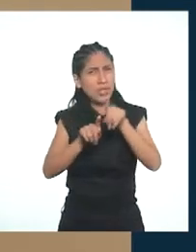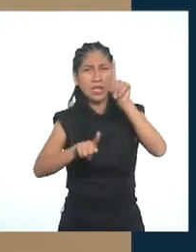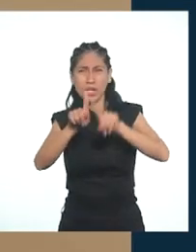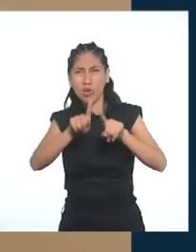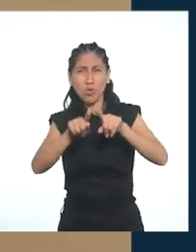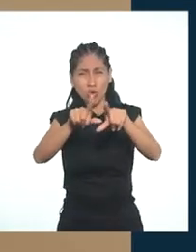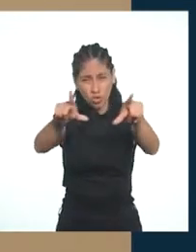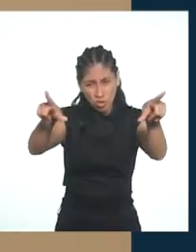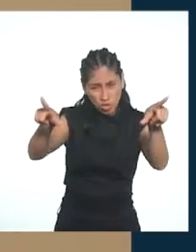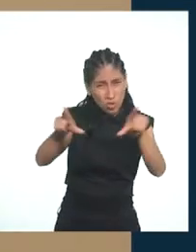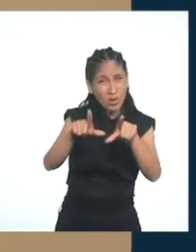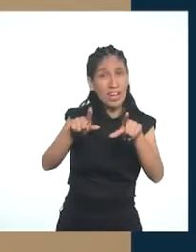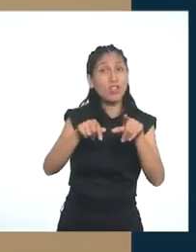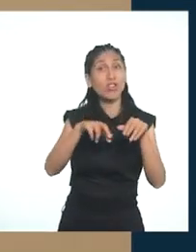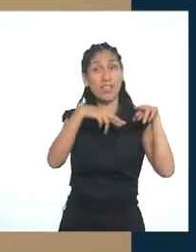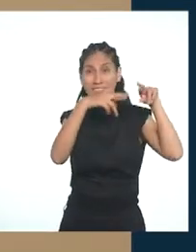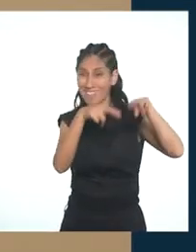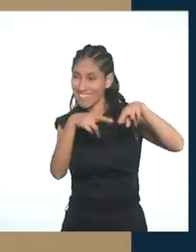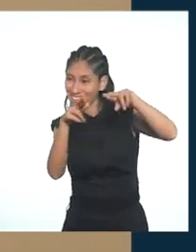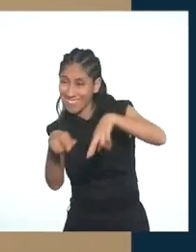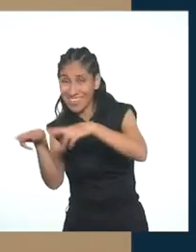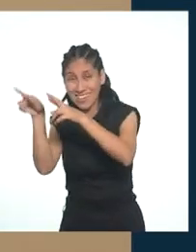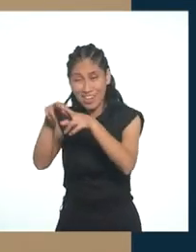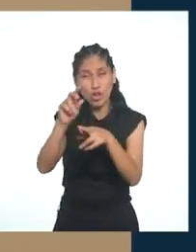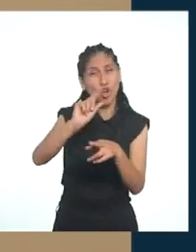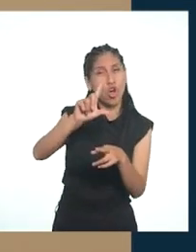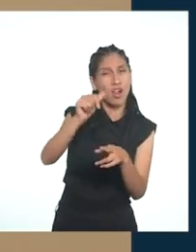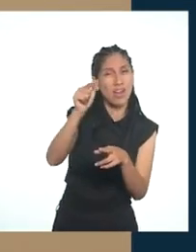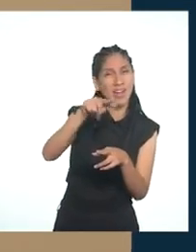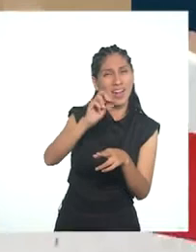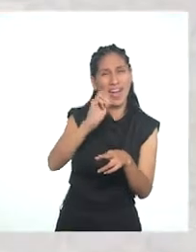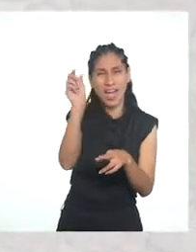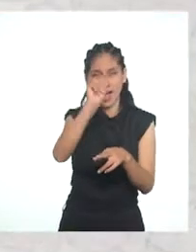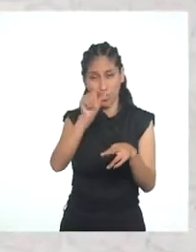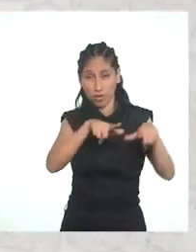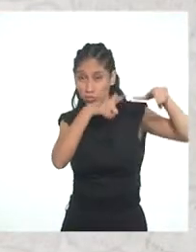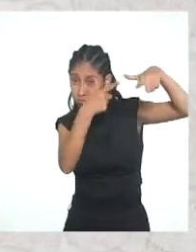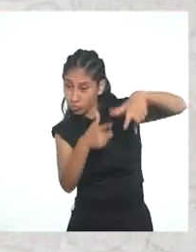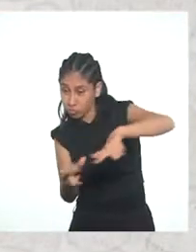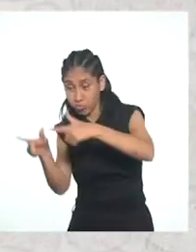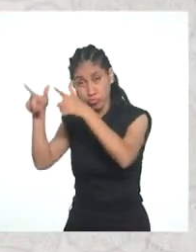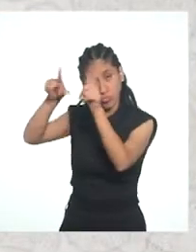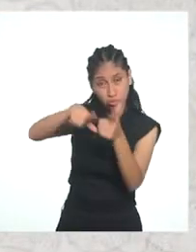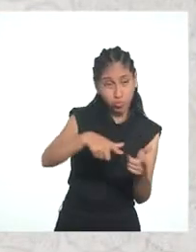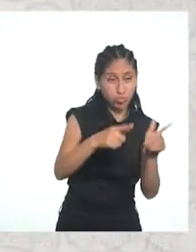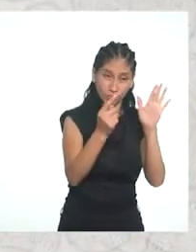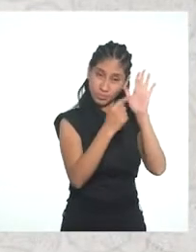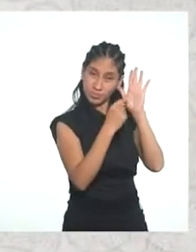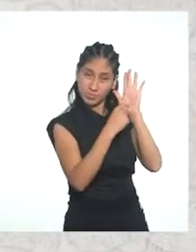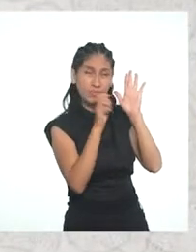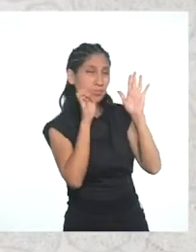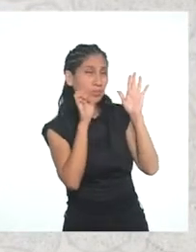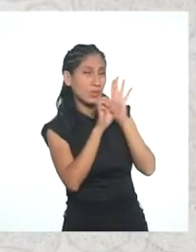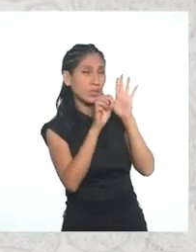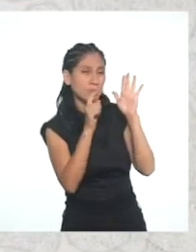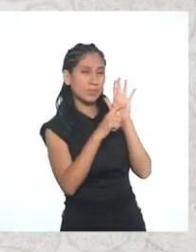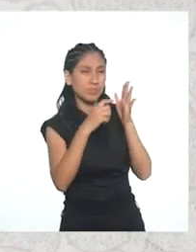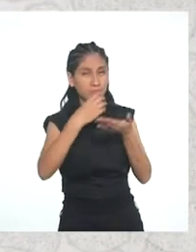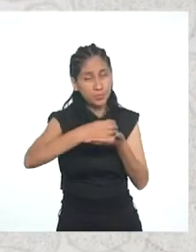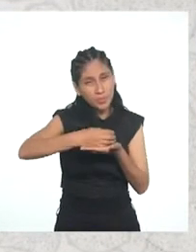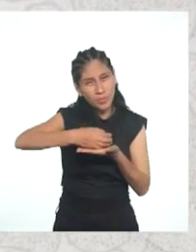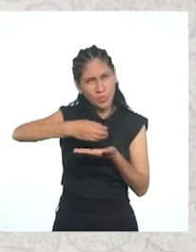salados naturales. Uno de los beneficios es su aplicación en el tratamiento de aguas residuales, que